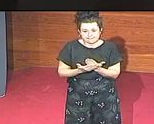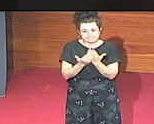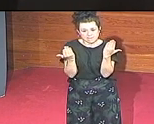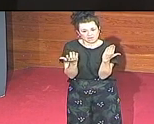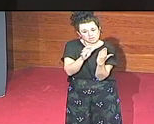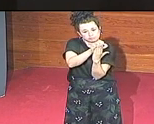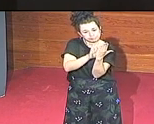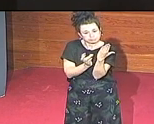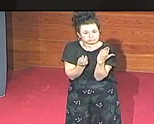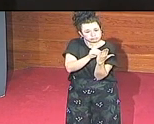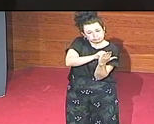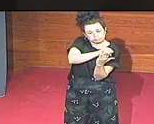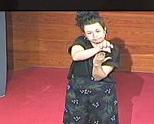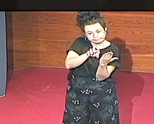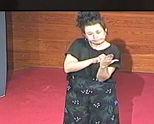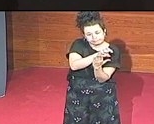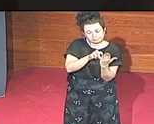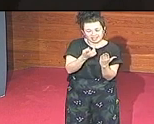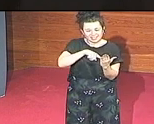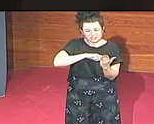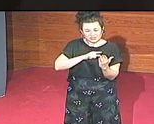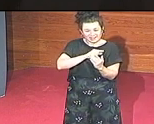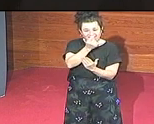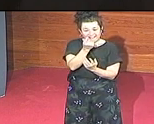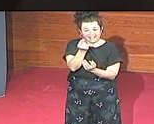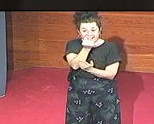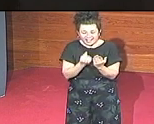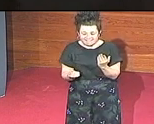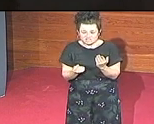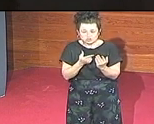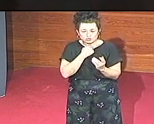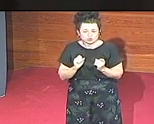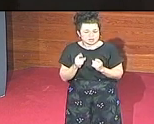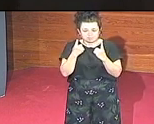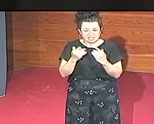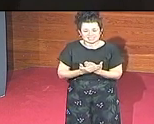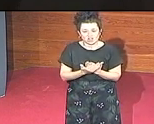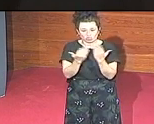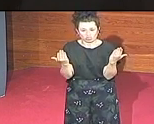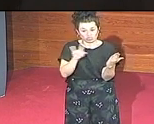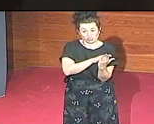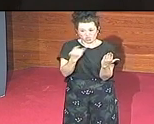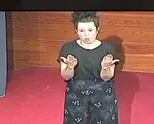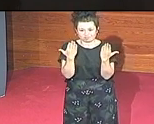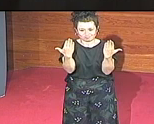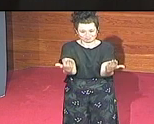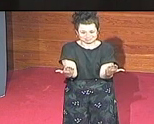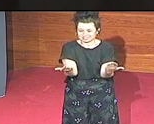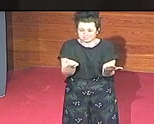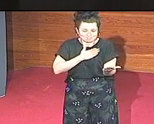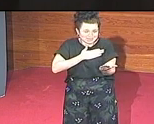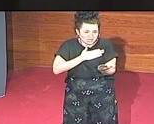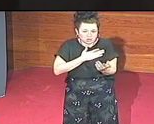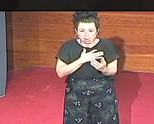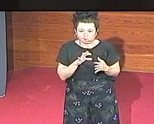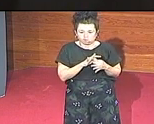los gráficos que a nosotros más nos gustan son claros las dobles páginas que tú te lo guisas y tú te lo comes tú te haces todo y no dependes de un redactor